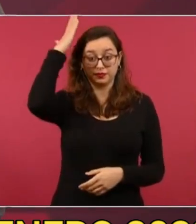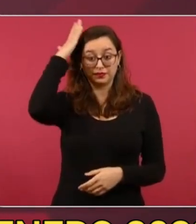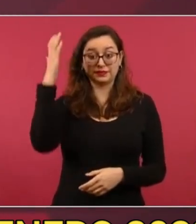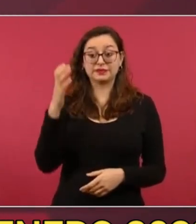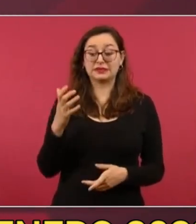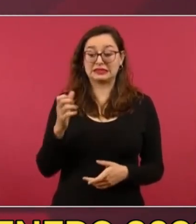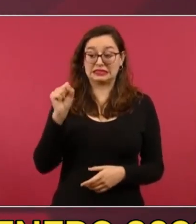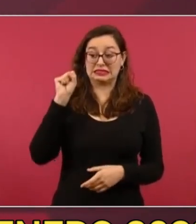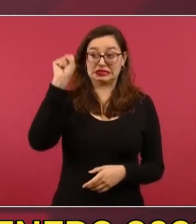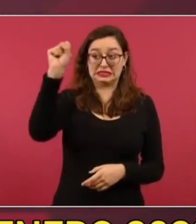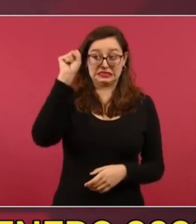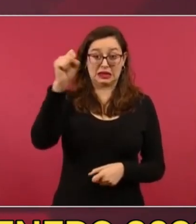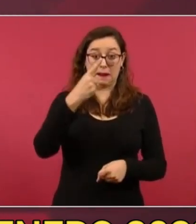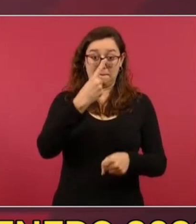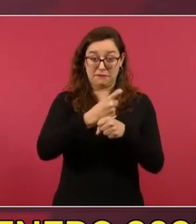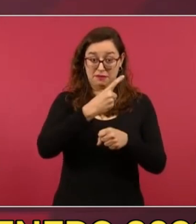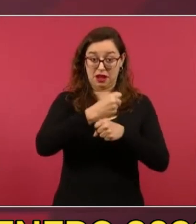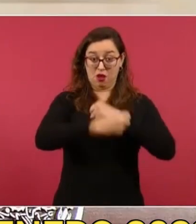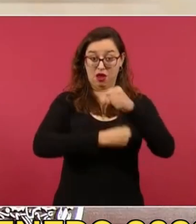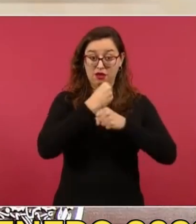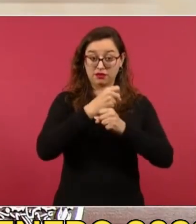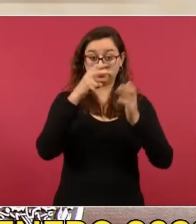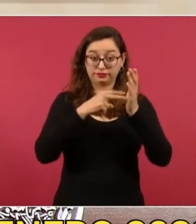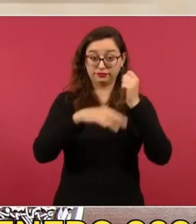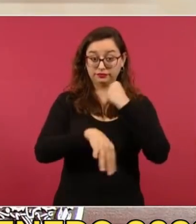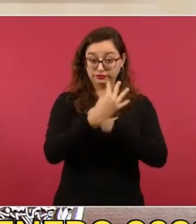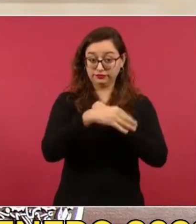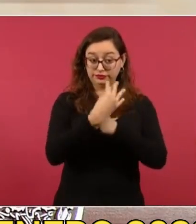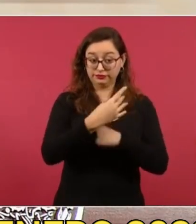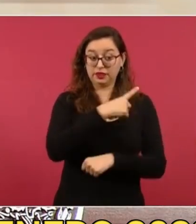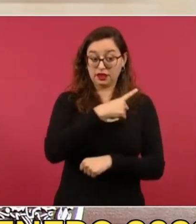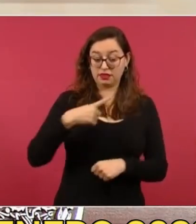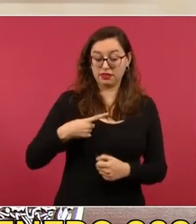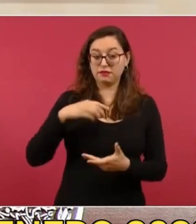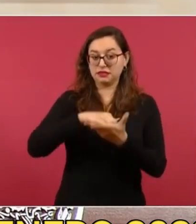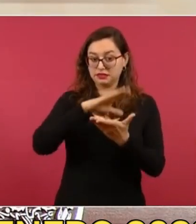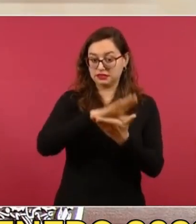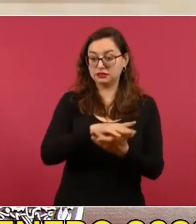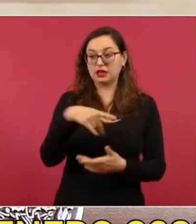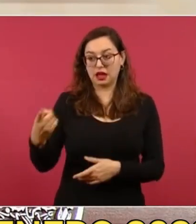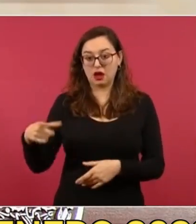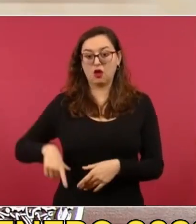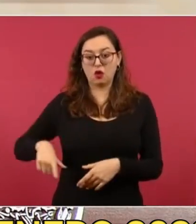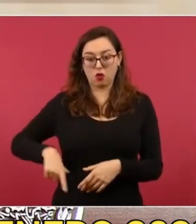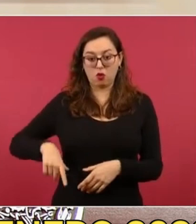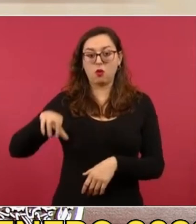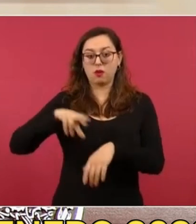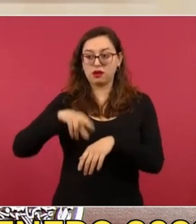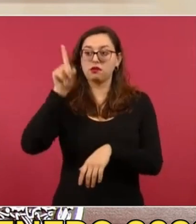se constituyó con anterioridad, vayan a verla, Sí.